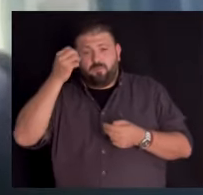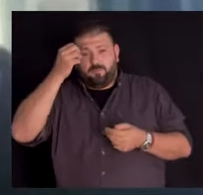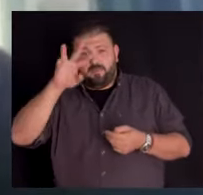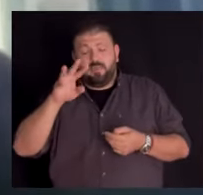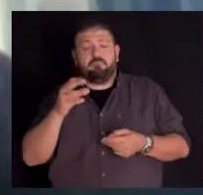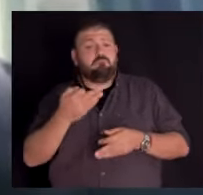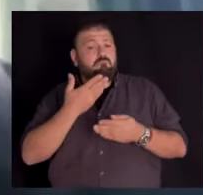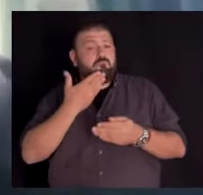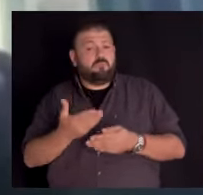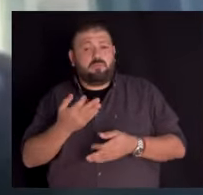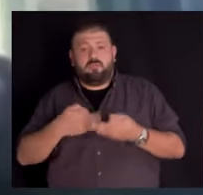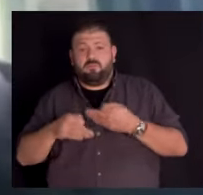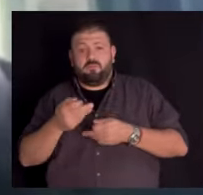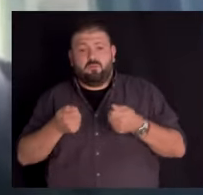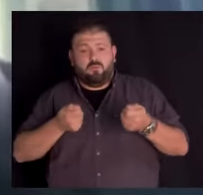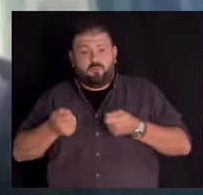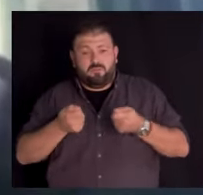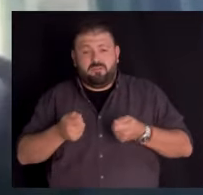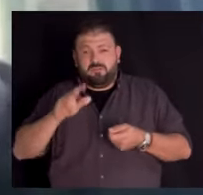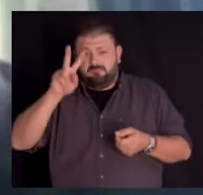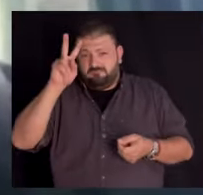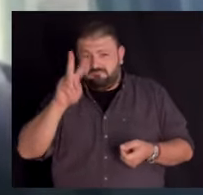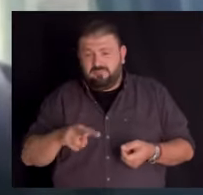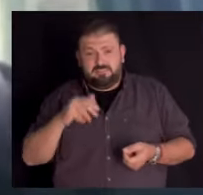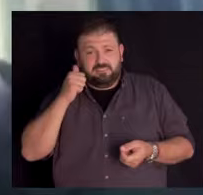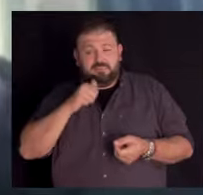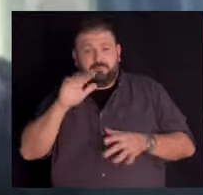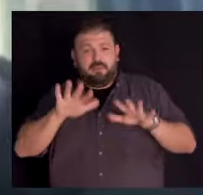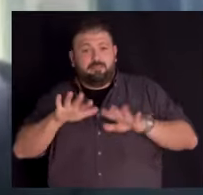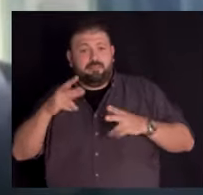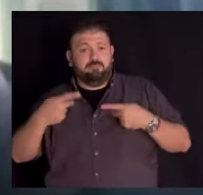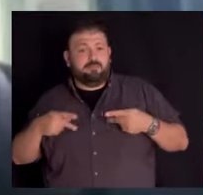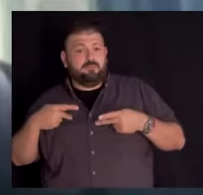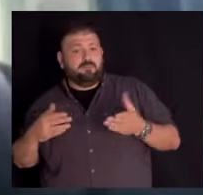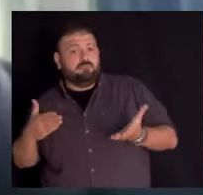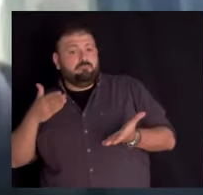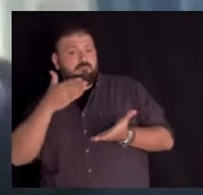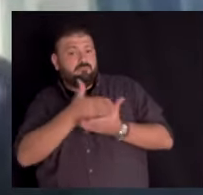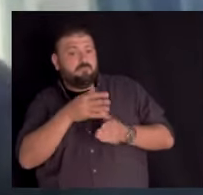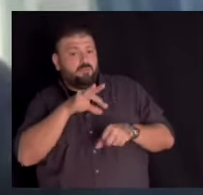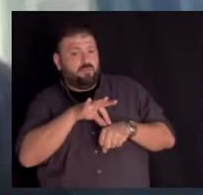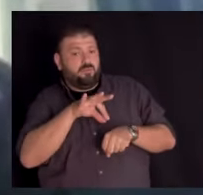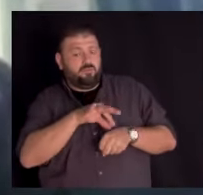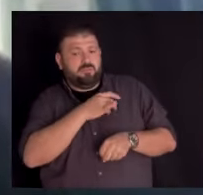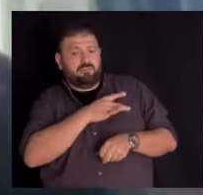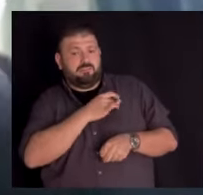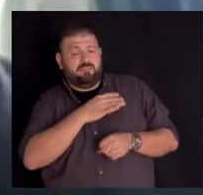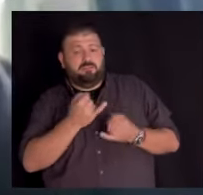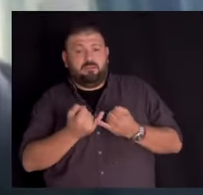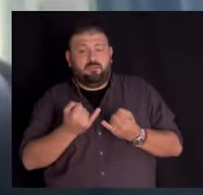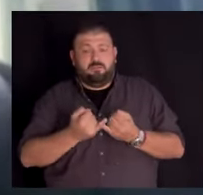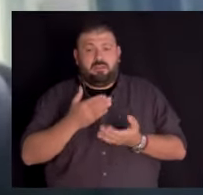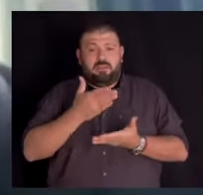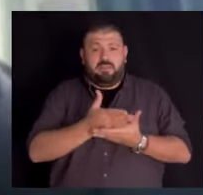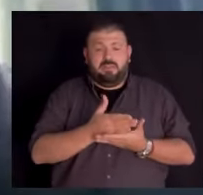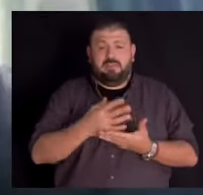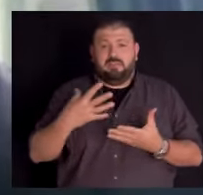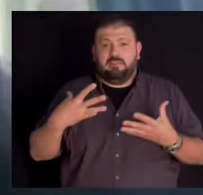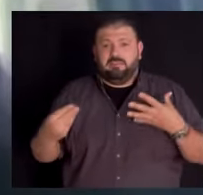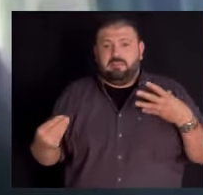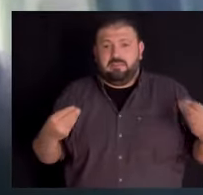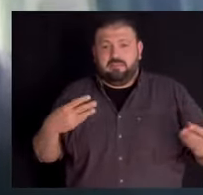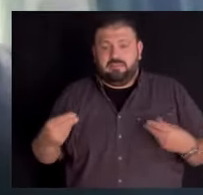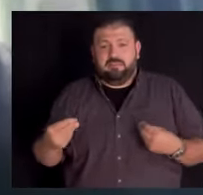Entonces, le da pavor acudir a una clínica o ir con su médico por el temor de contaminarse y pues no es para menos.